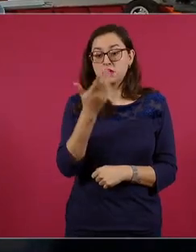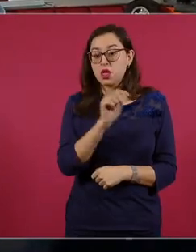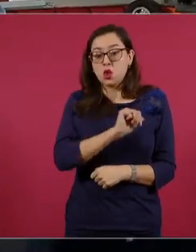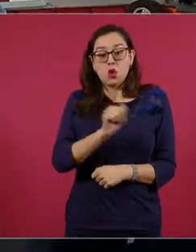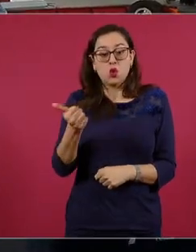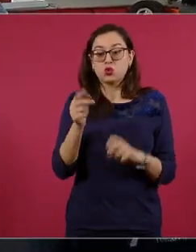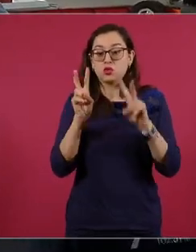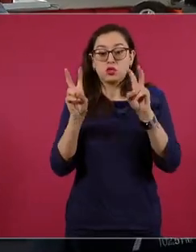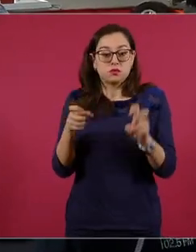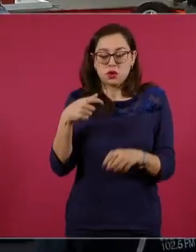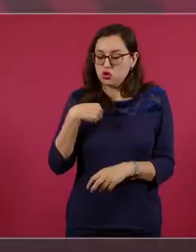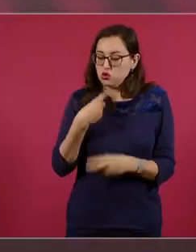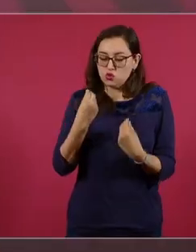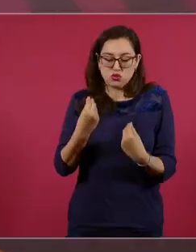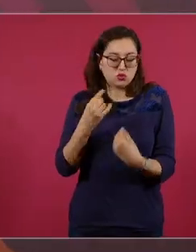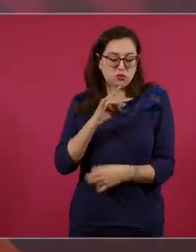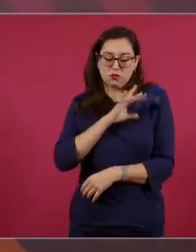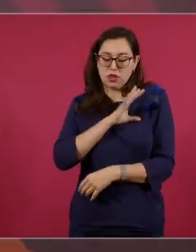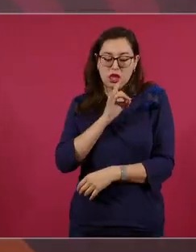estar en